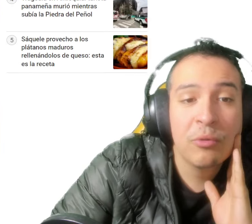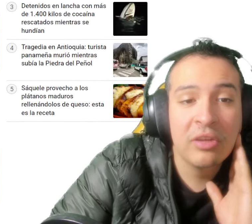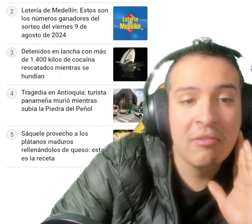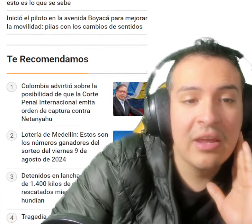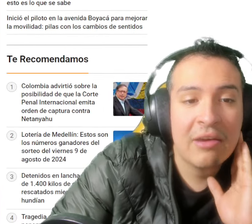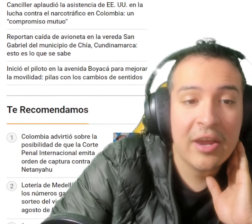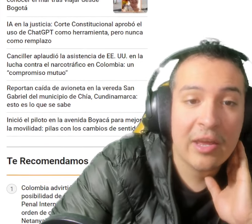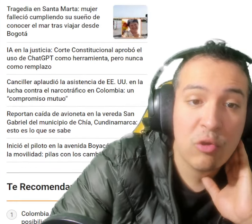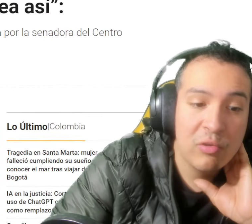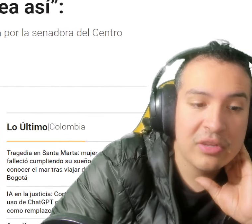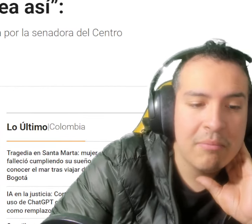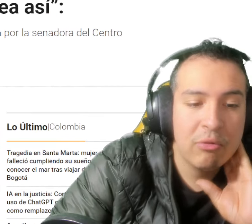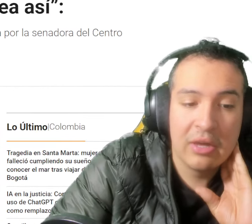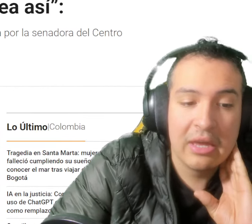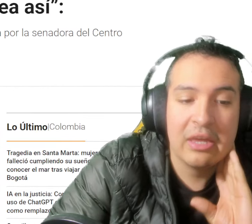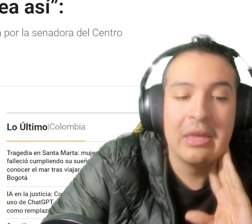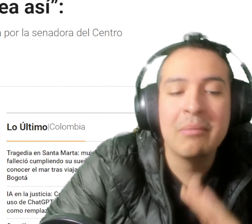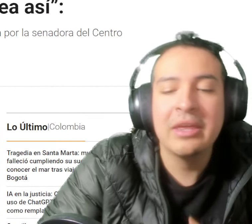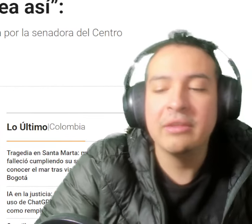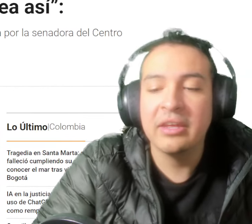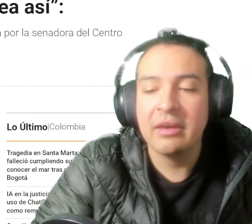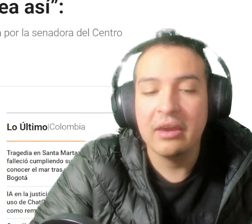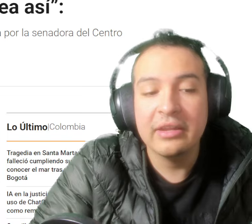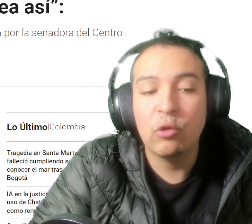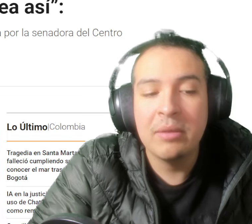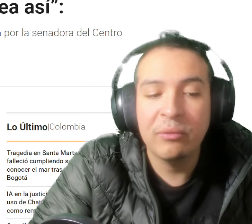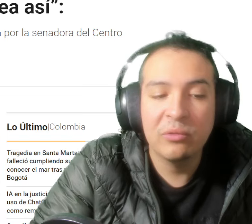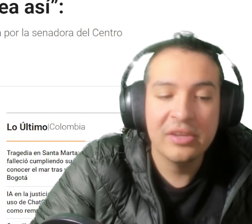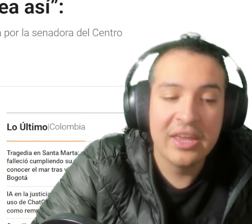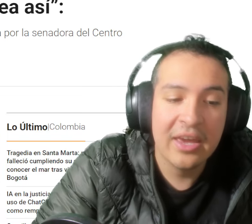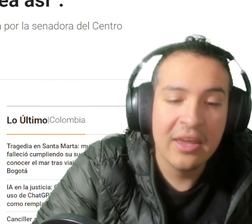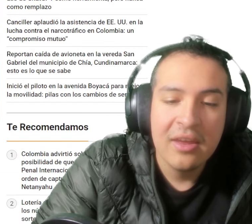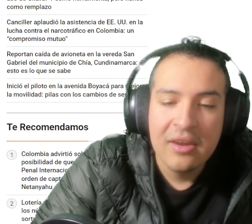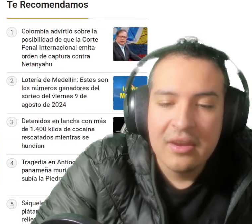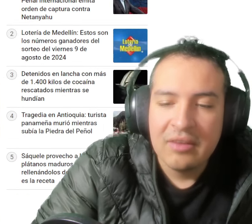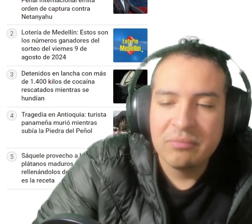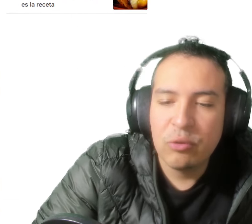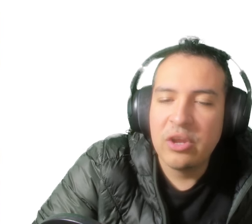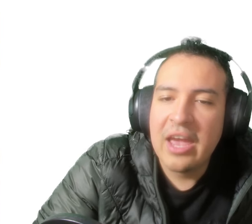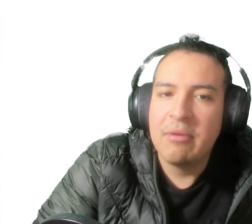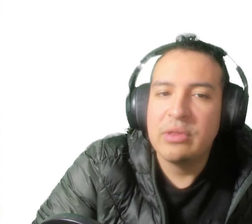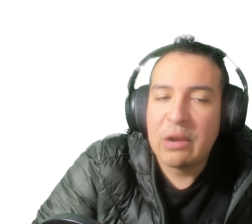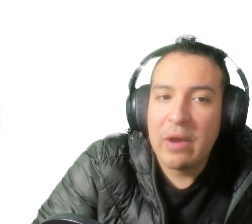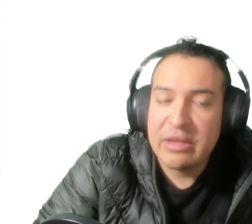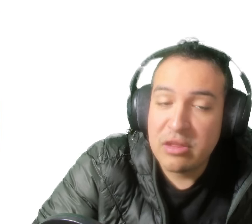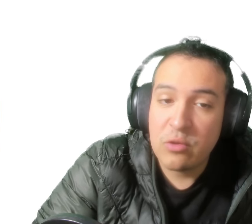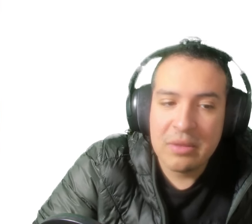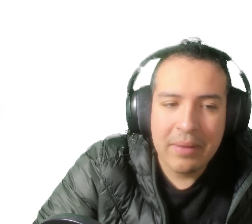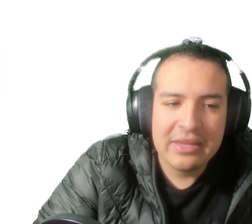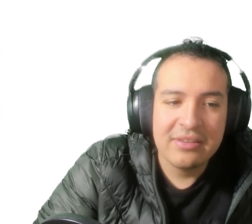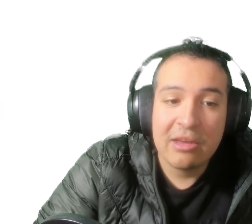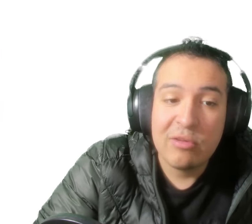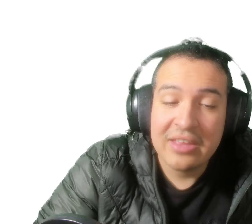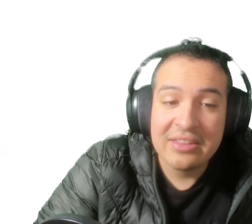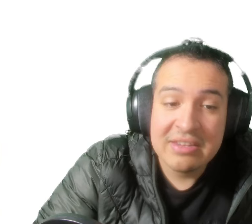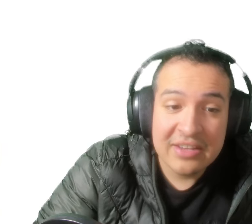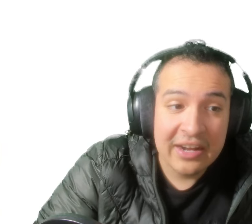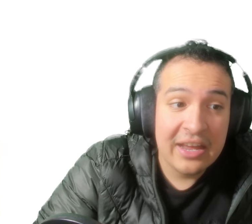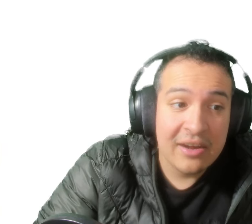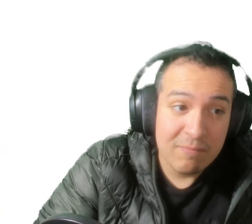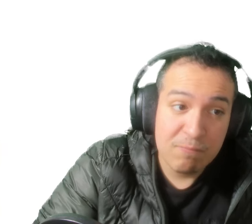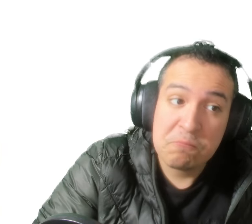Esto es posible la verdad es que no lo sé porque Imagínese que Nicolás Maduro se niegue podría haber una coalición de países que lo